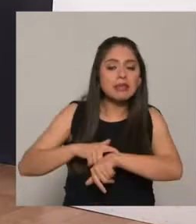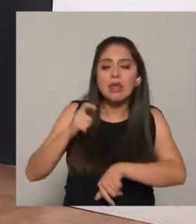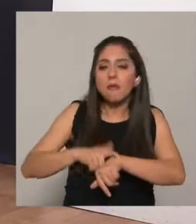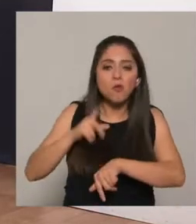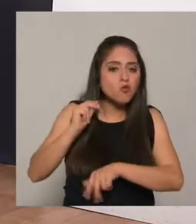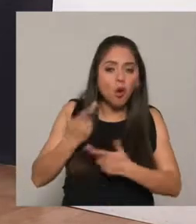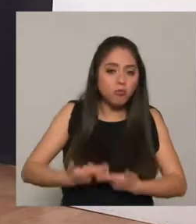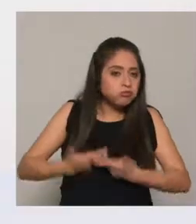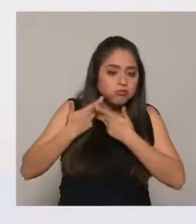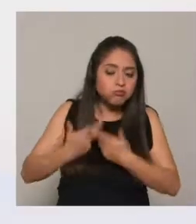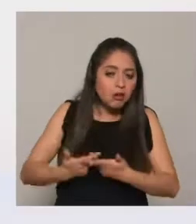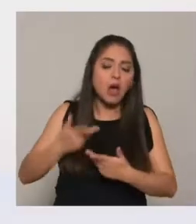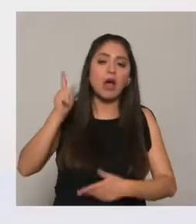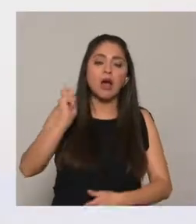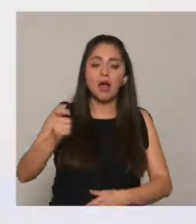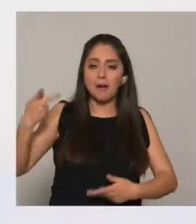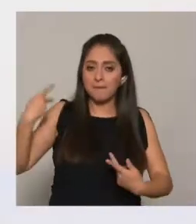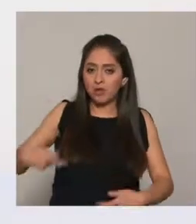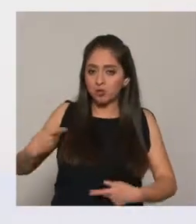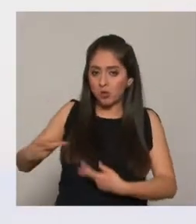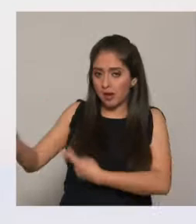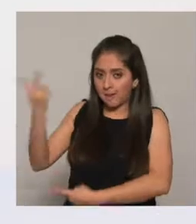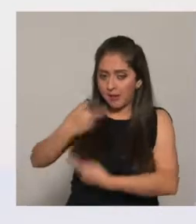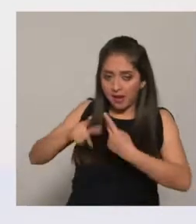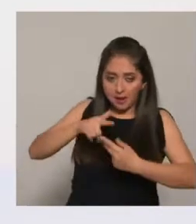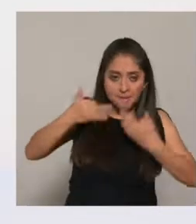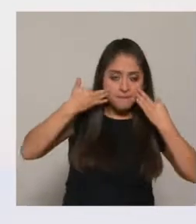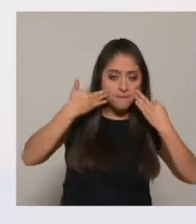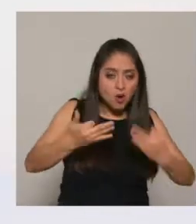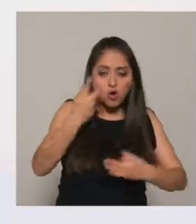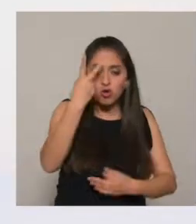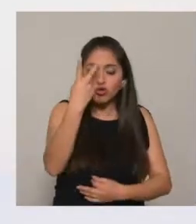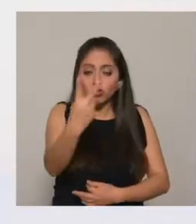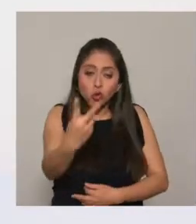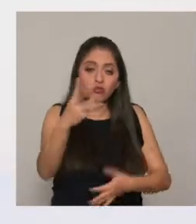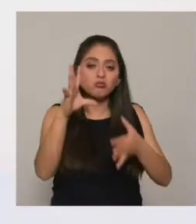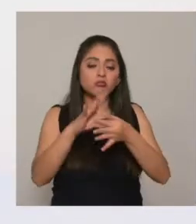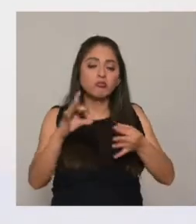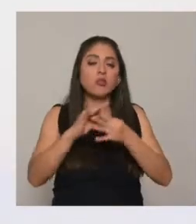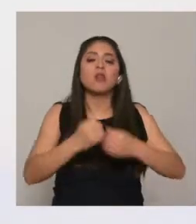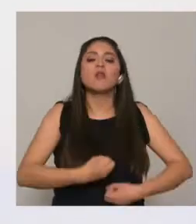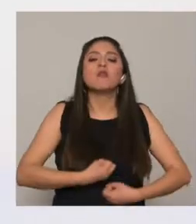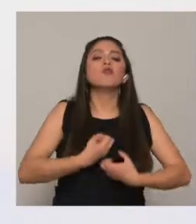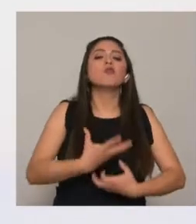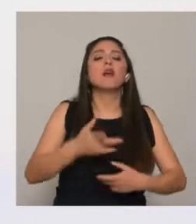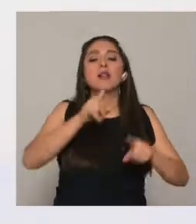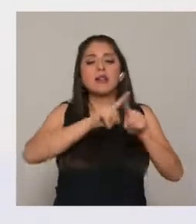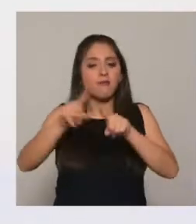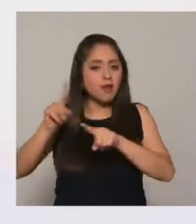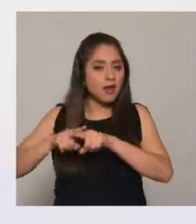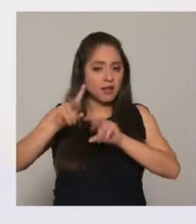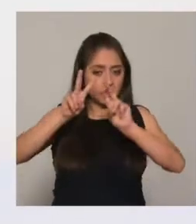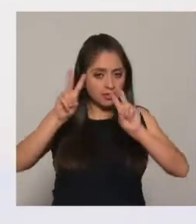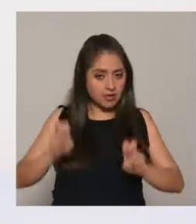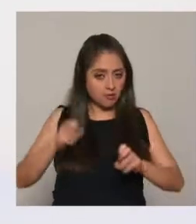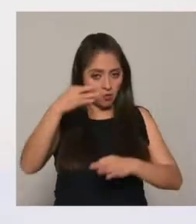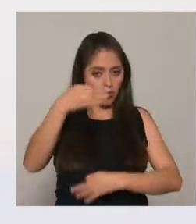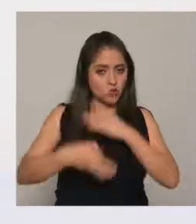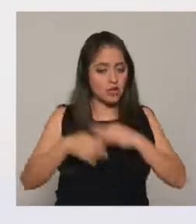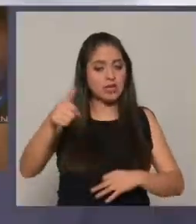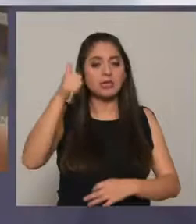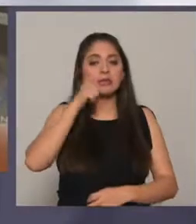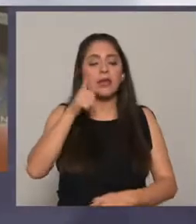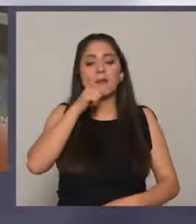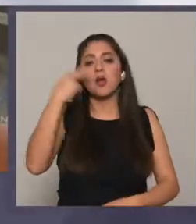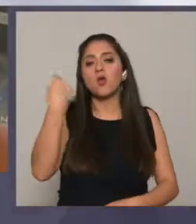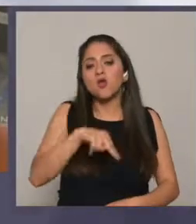información testimonial, viene la persona con el notario, 2 testigos y manifiestan que en diversos actos jurídicos ha utilizado un